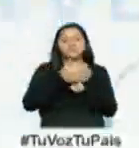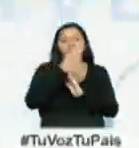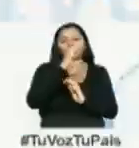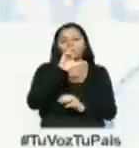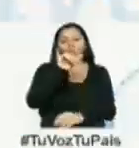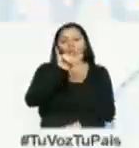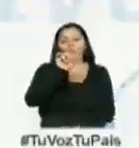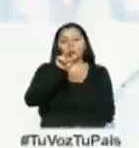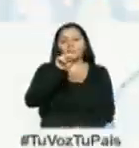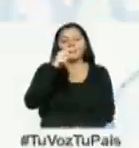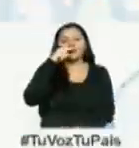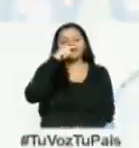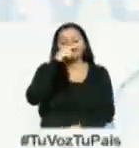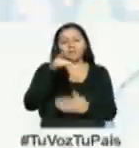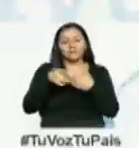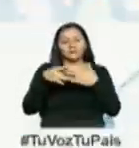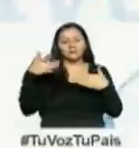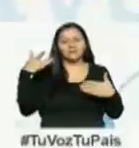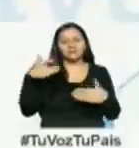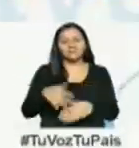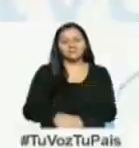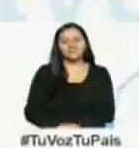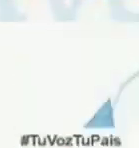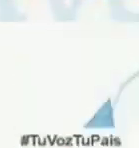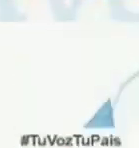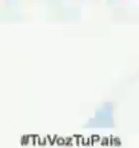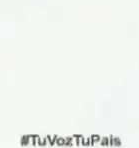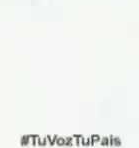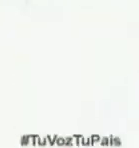Cuyabeno, en la región amazónica.